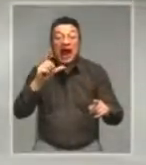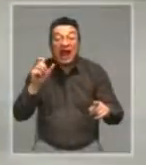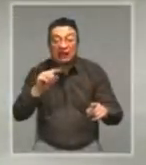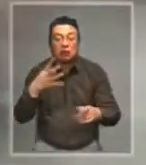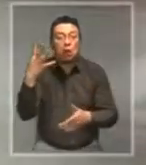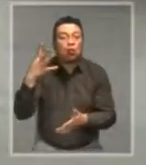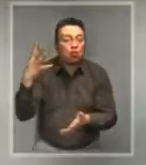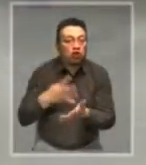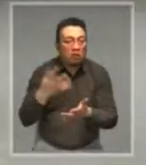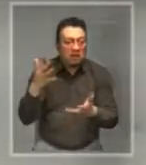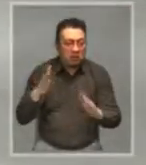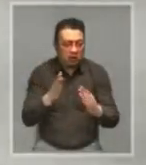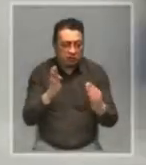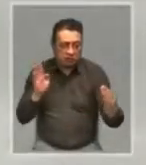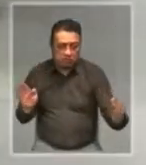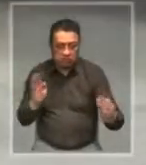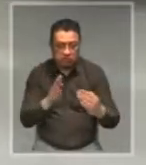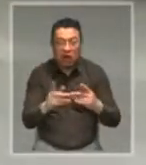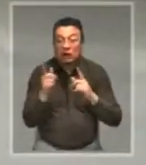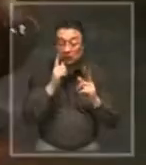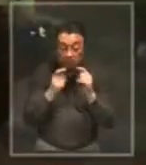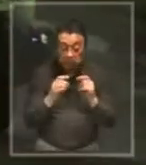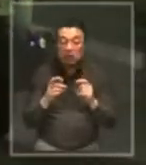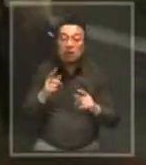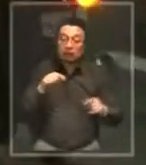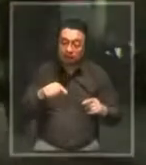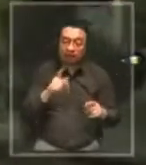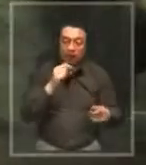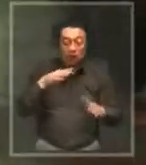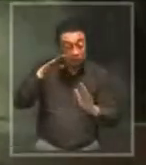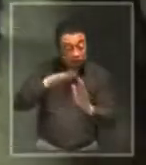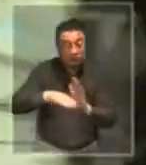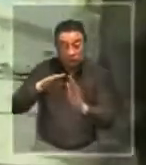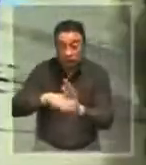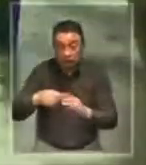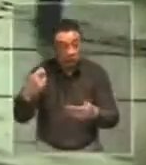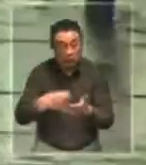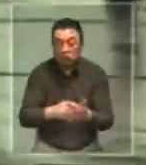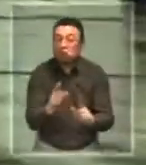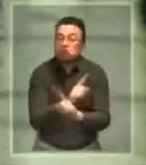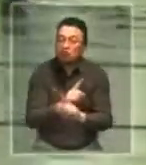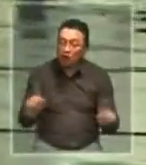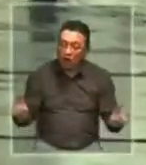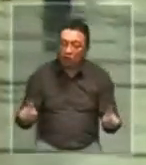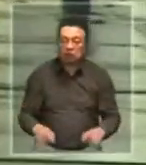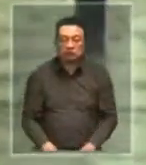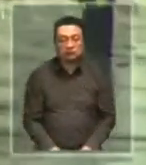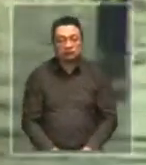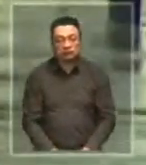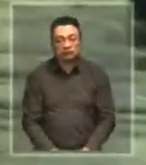pesos. A pesar de los riesgos y los inconvenientes, no habrá rebajas en los cobros por ahora.